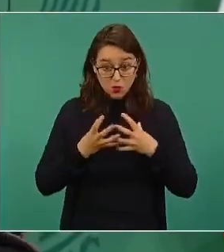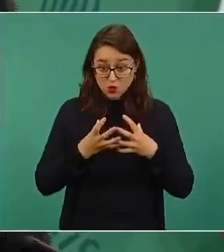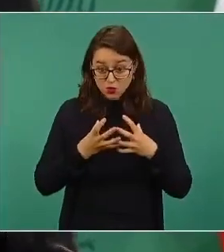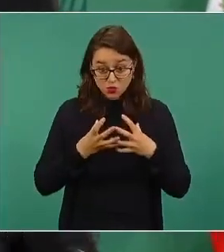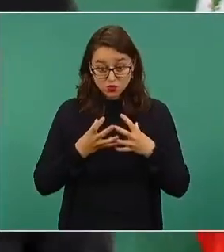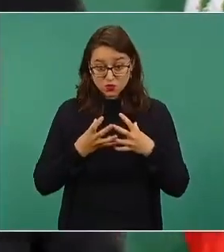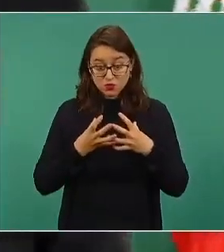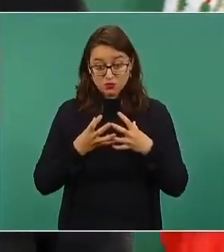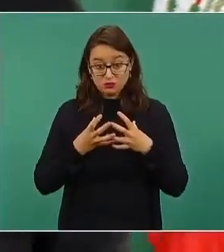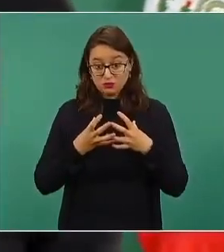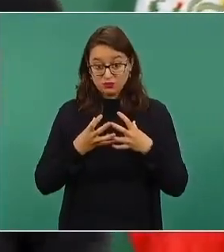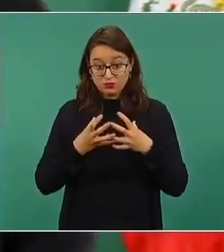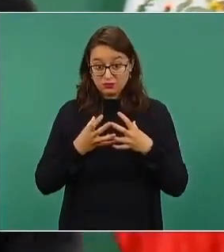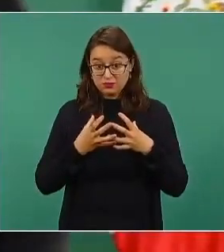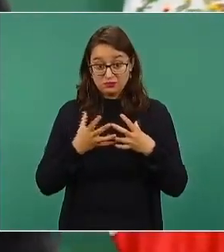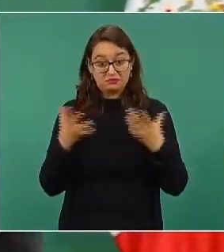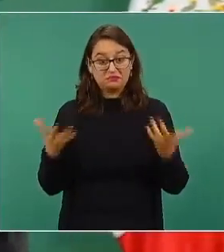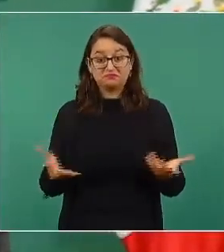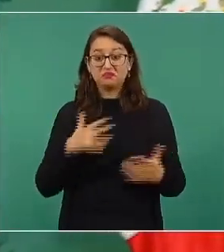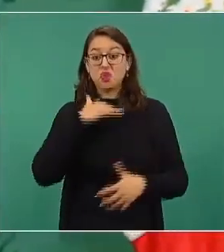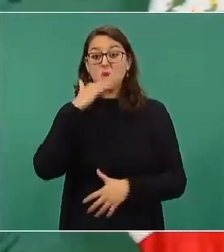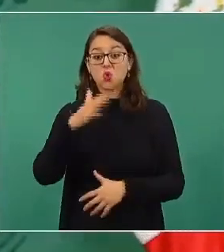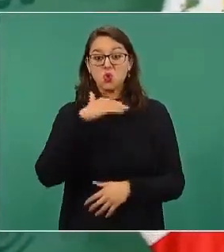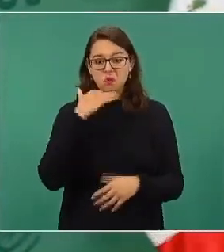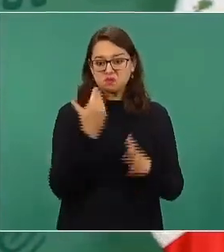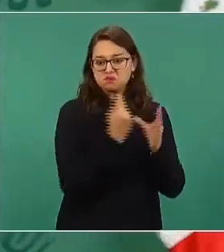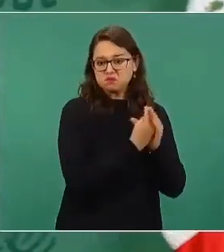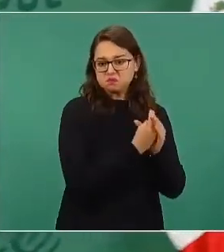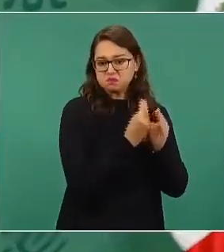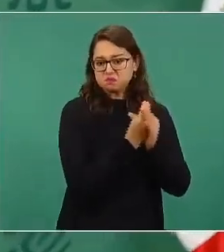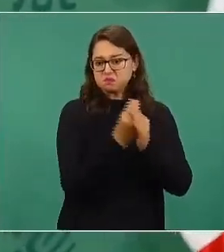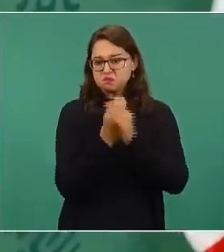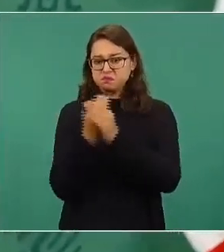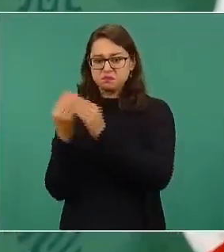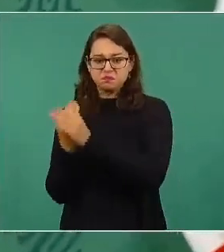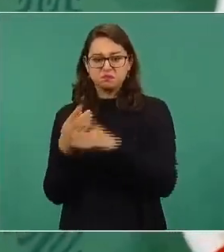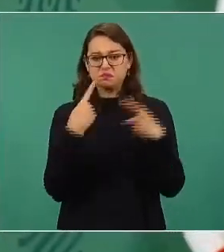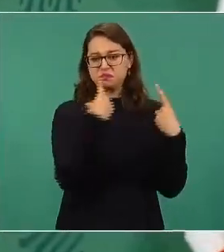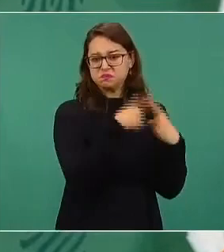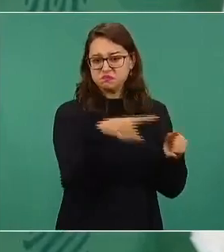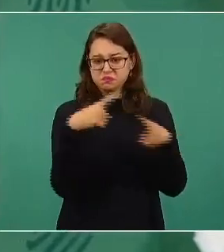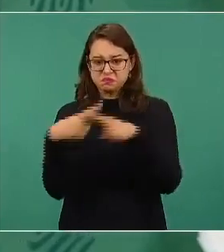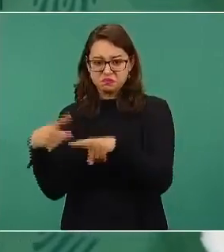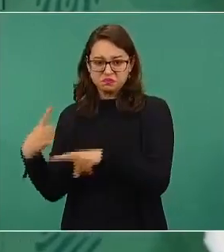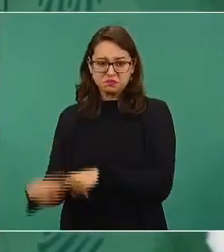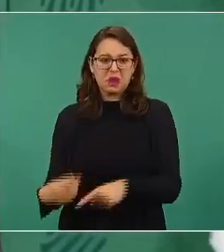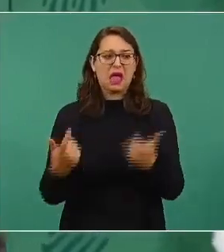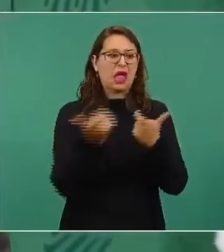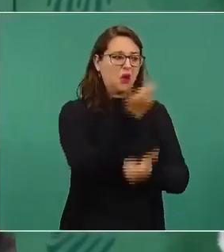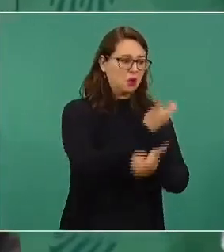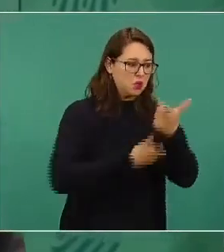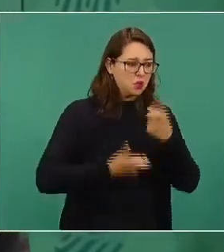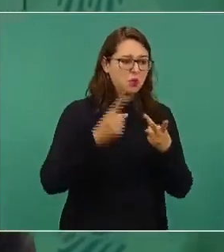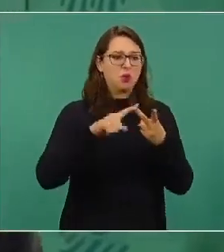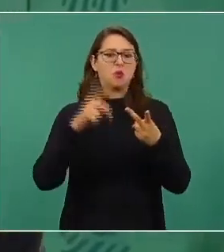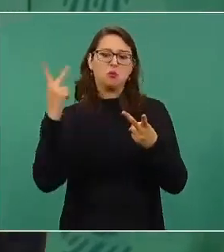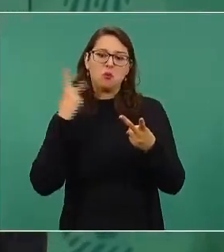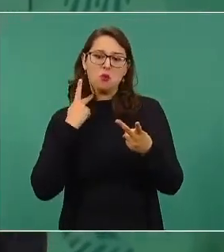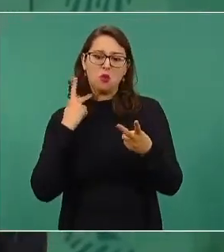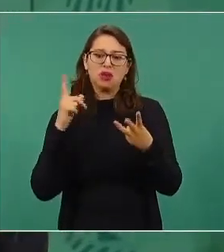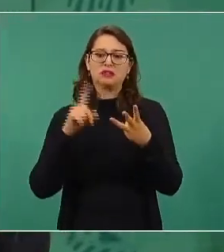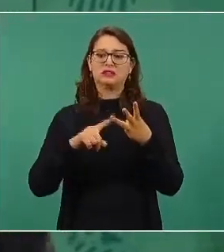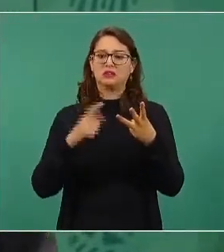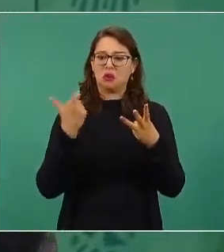en todas sus expresiones, corrupción en lo económico, en lo político, en